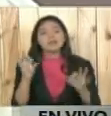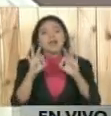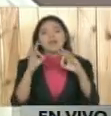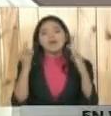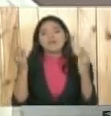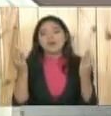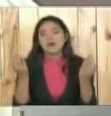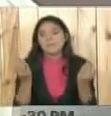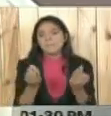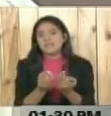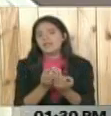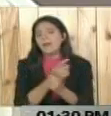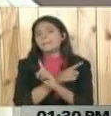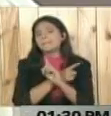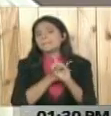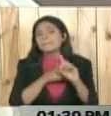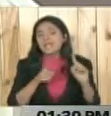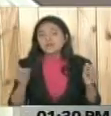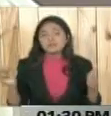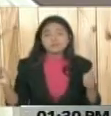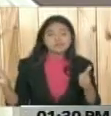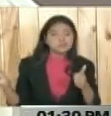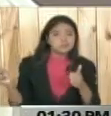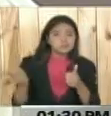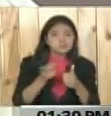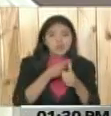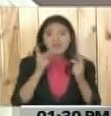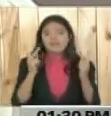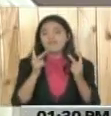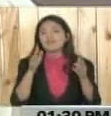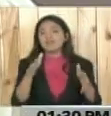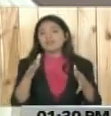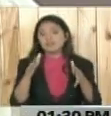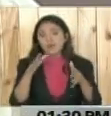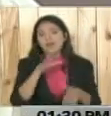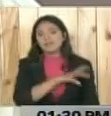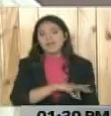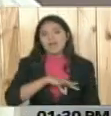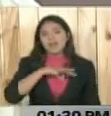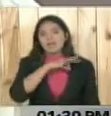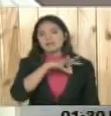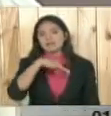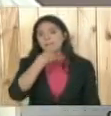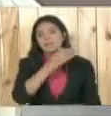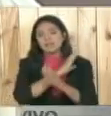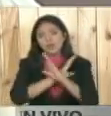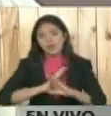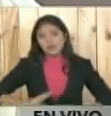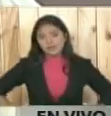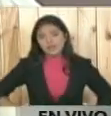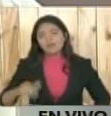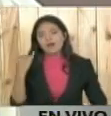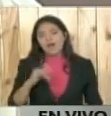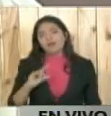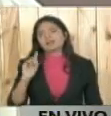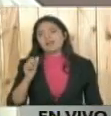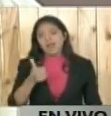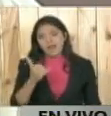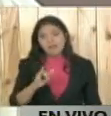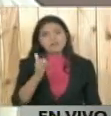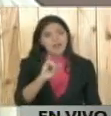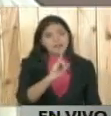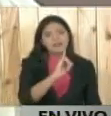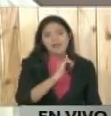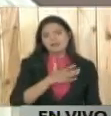pero fundamentalmente victoria del espíritu cristiano que prevalece en todos nosotros. Por